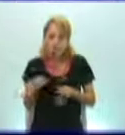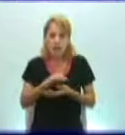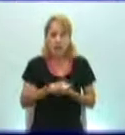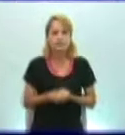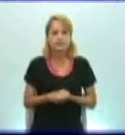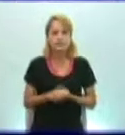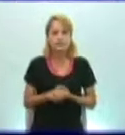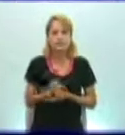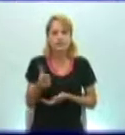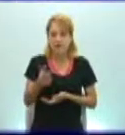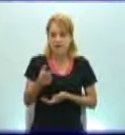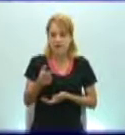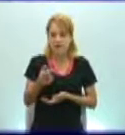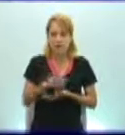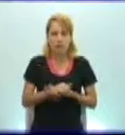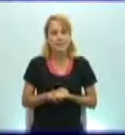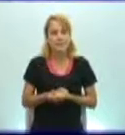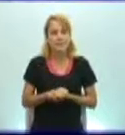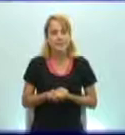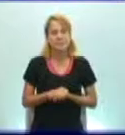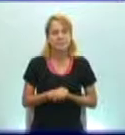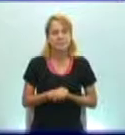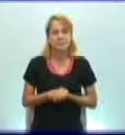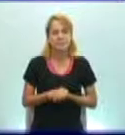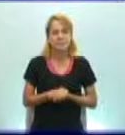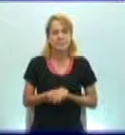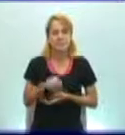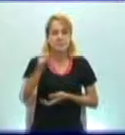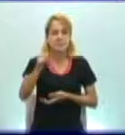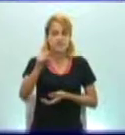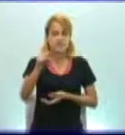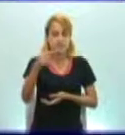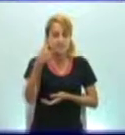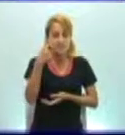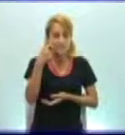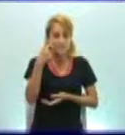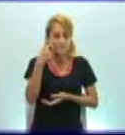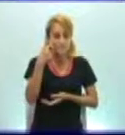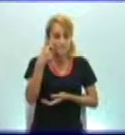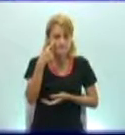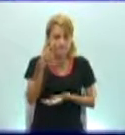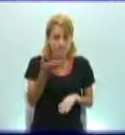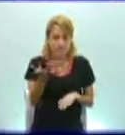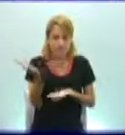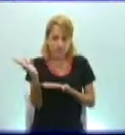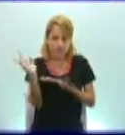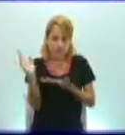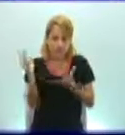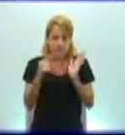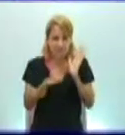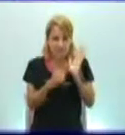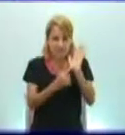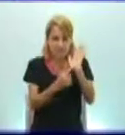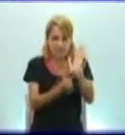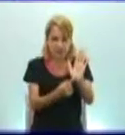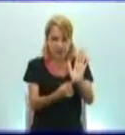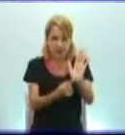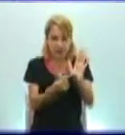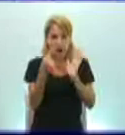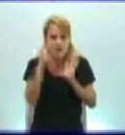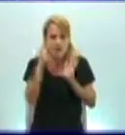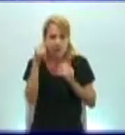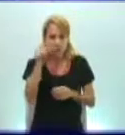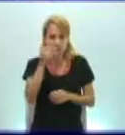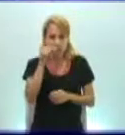¿Sí? Muchísimas son embrionales. Y aquí tengo una pequeña imagen en donde vemos que aquí está